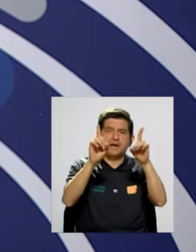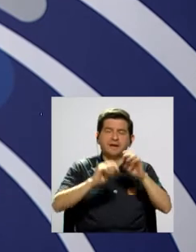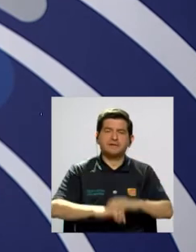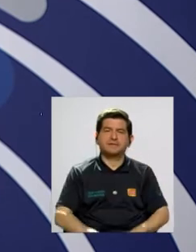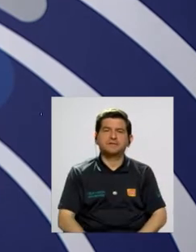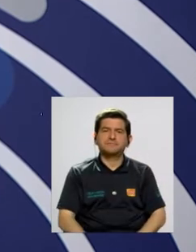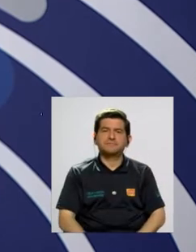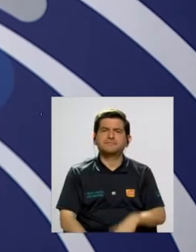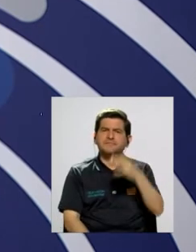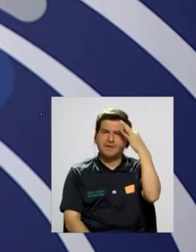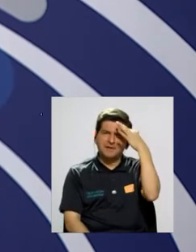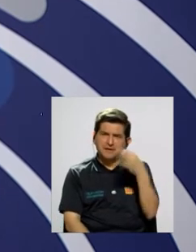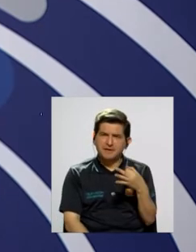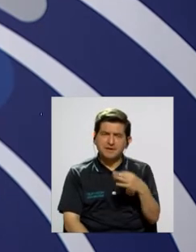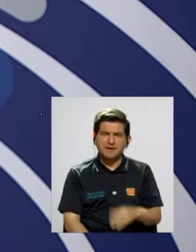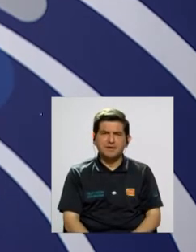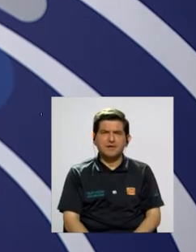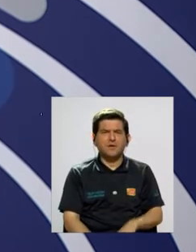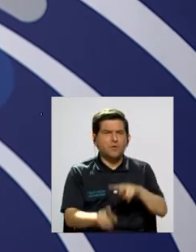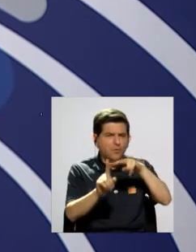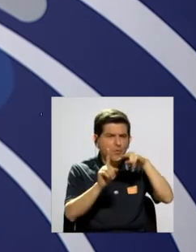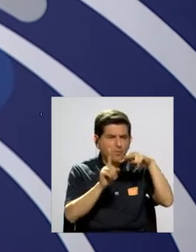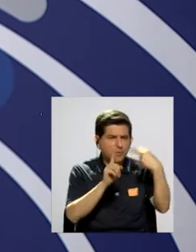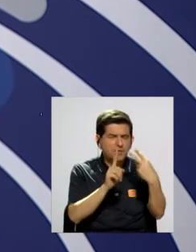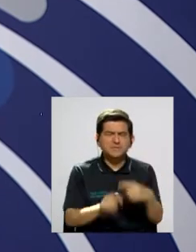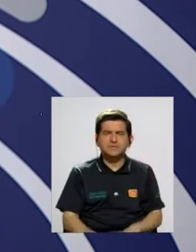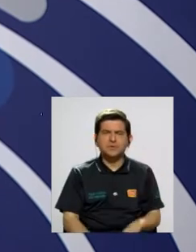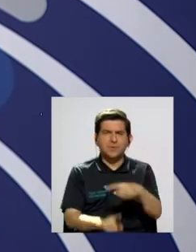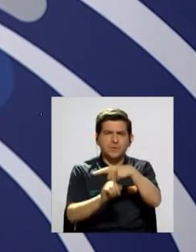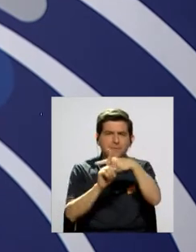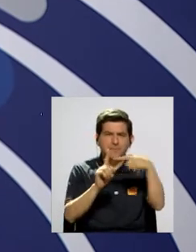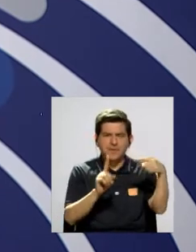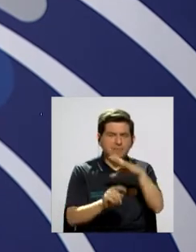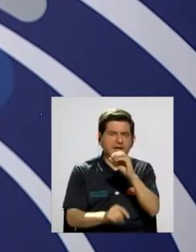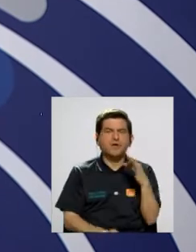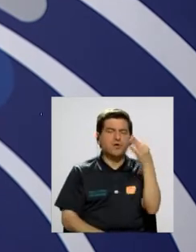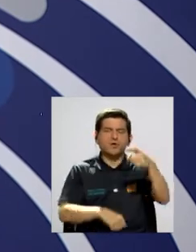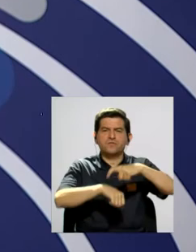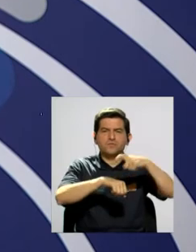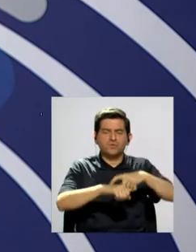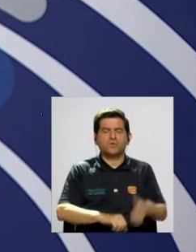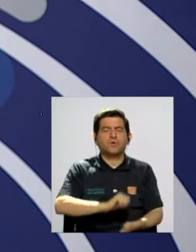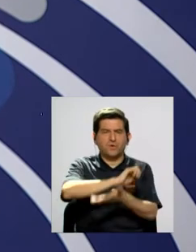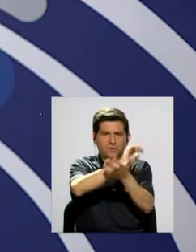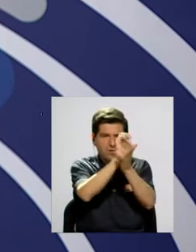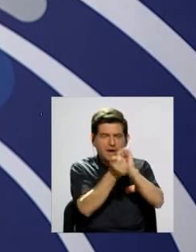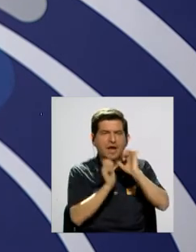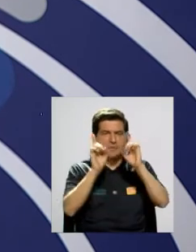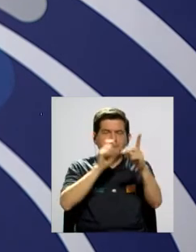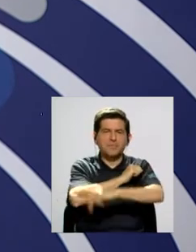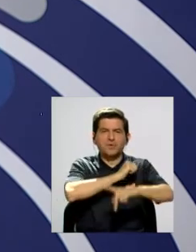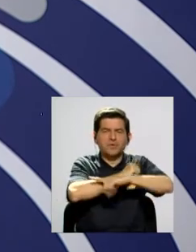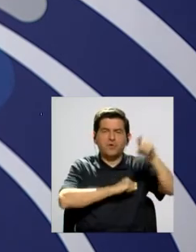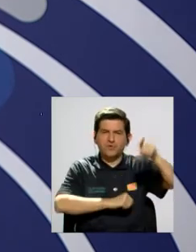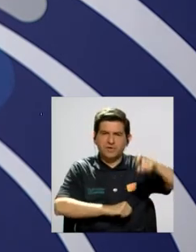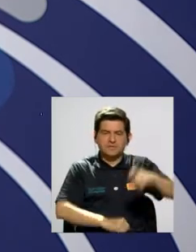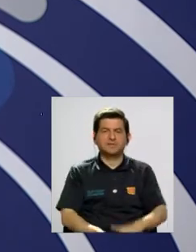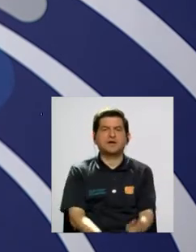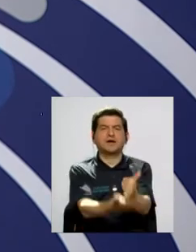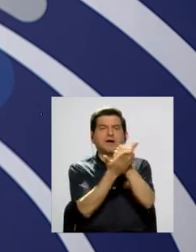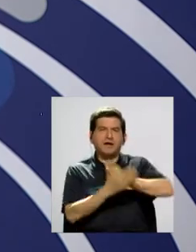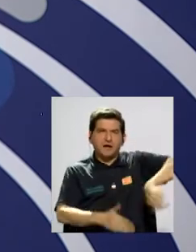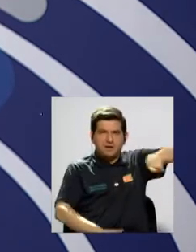y me parece que eso, como una visión de mediano y largo plazo, es esencial. ¿Cuál va a ser la reforma educativa que requiere este país y que nos va a